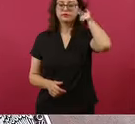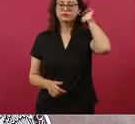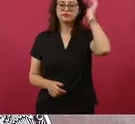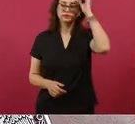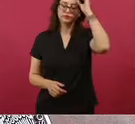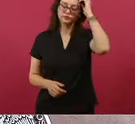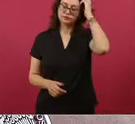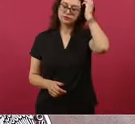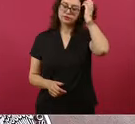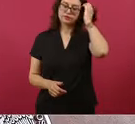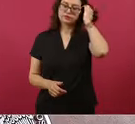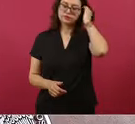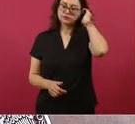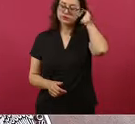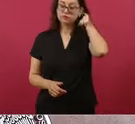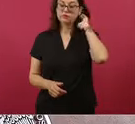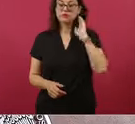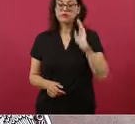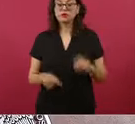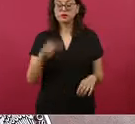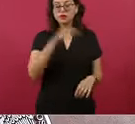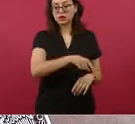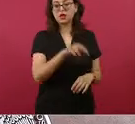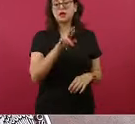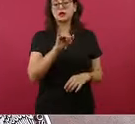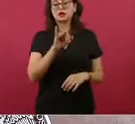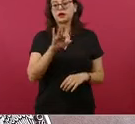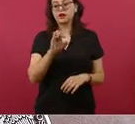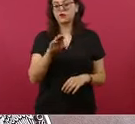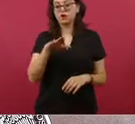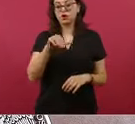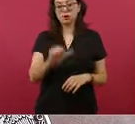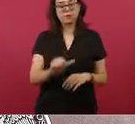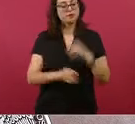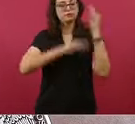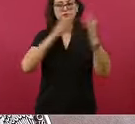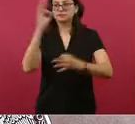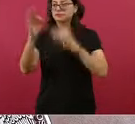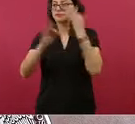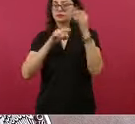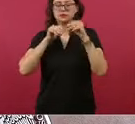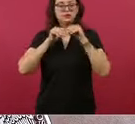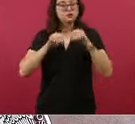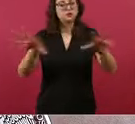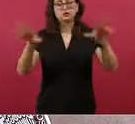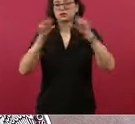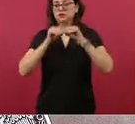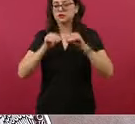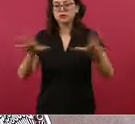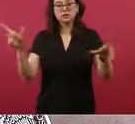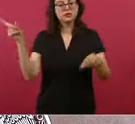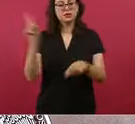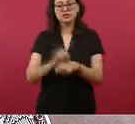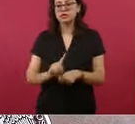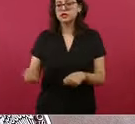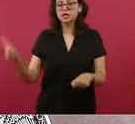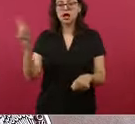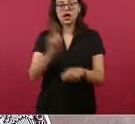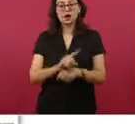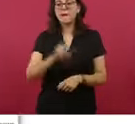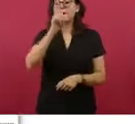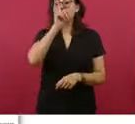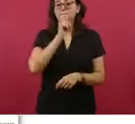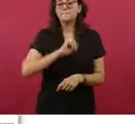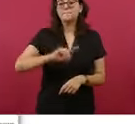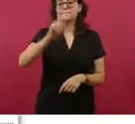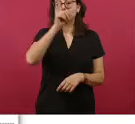Otra vez Reforma no para de difundir información falsa sobre Pemex. Un día sí y otro también, el diario Reforma